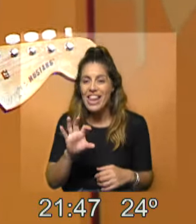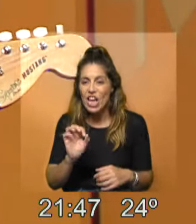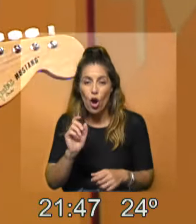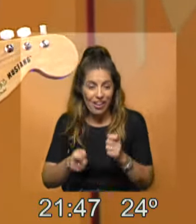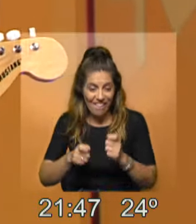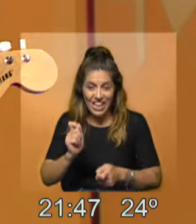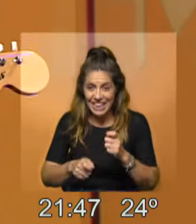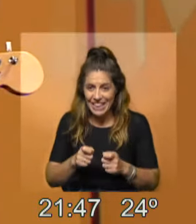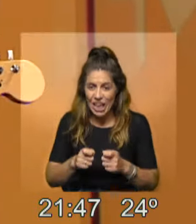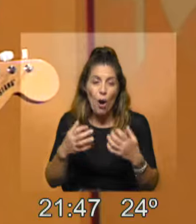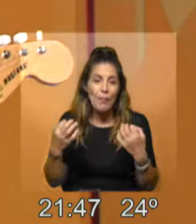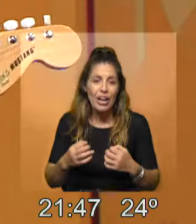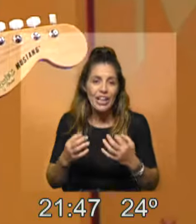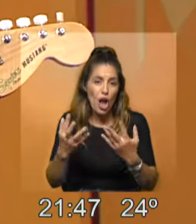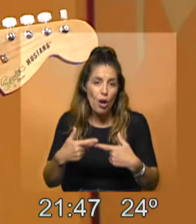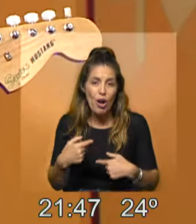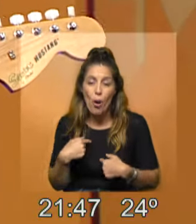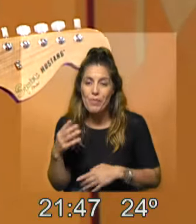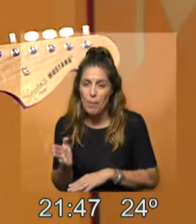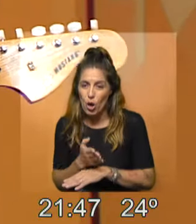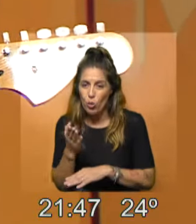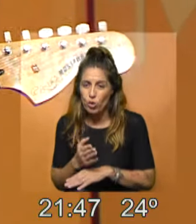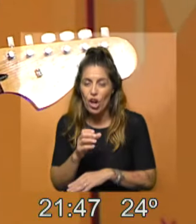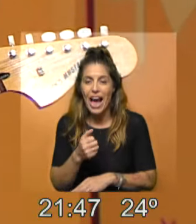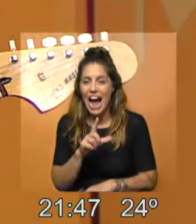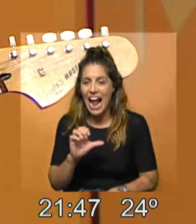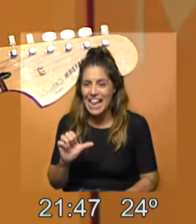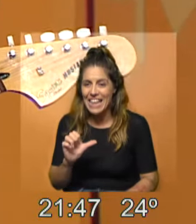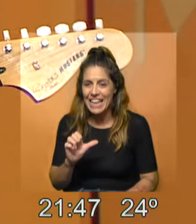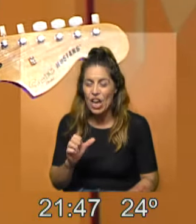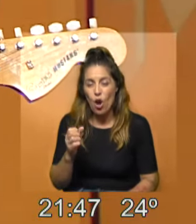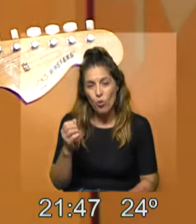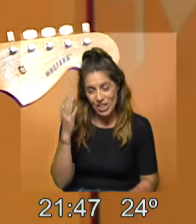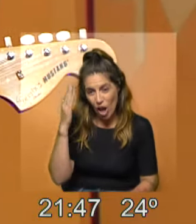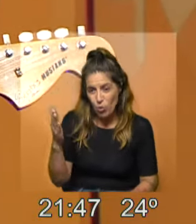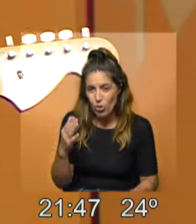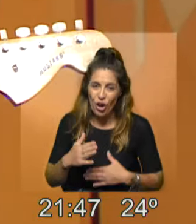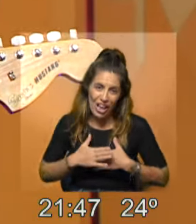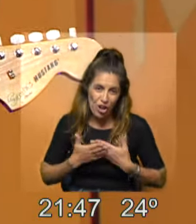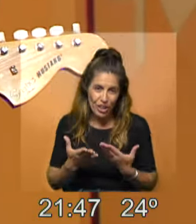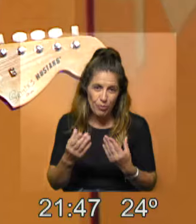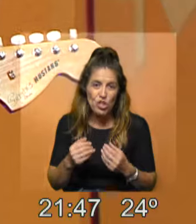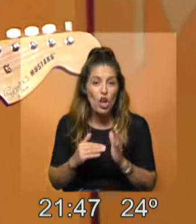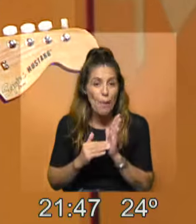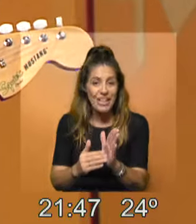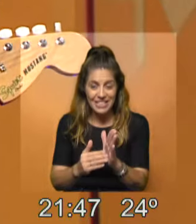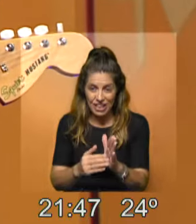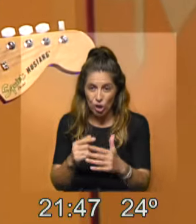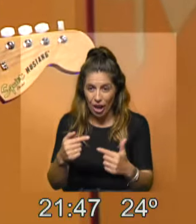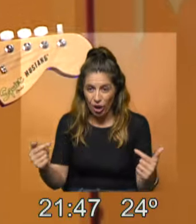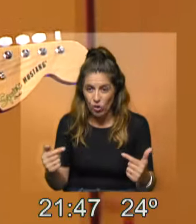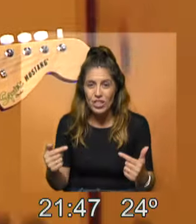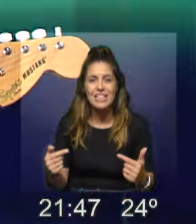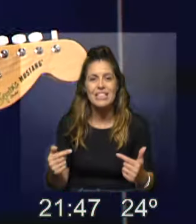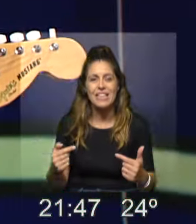baterías. Pero en realidad lo armamos todo con mi productor Ale, que le mando un saludo, que lo quiero un montón. Fue eso, yo le presento las maquetas.